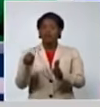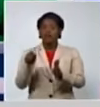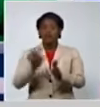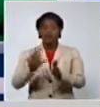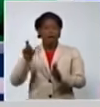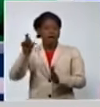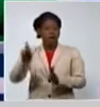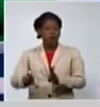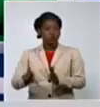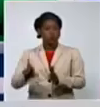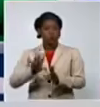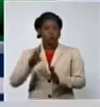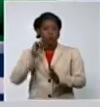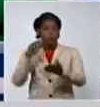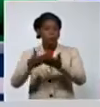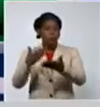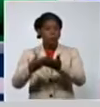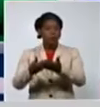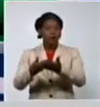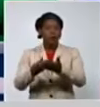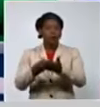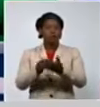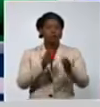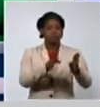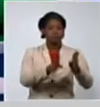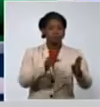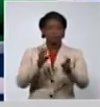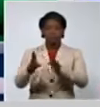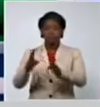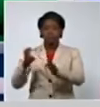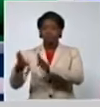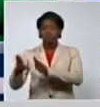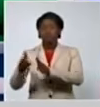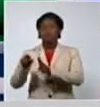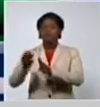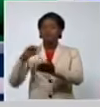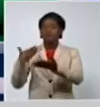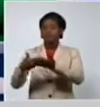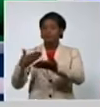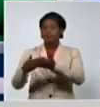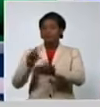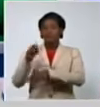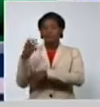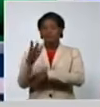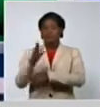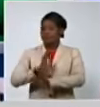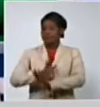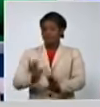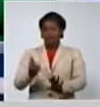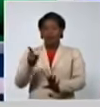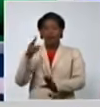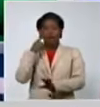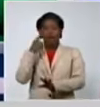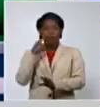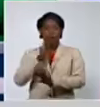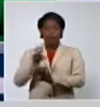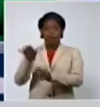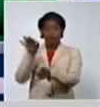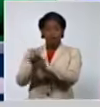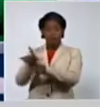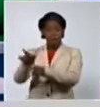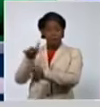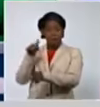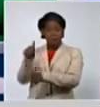etapa de todo el proceso de ensayo que se hace con la vacuna, antes de ya dar toda la